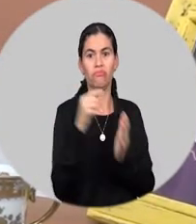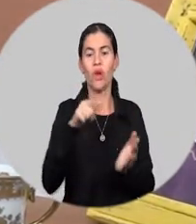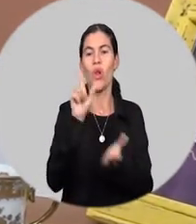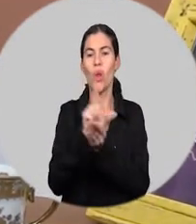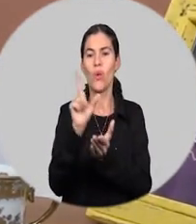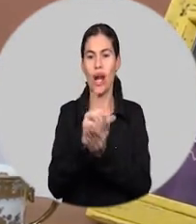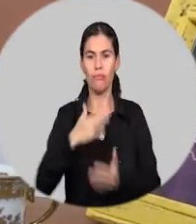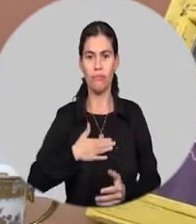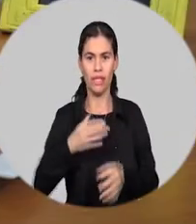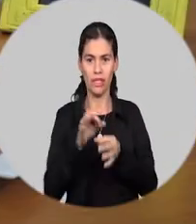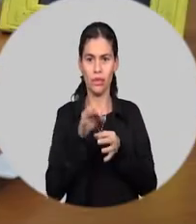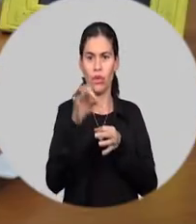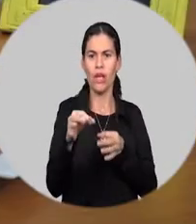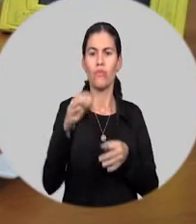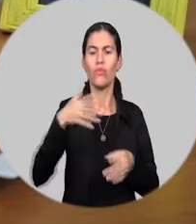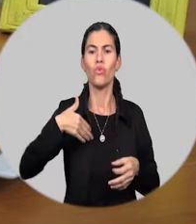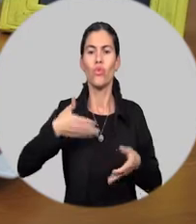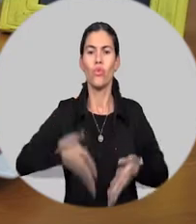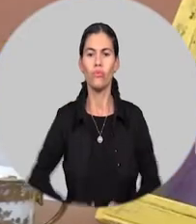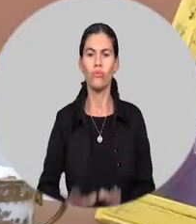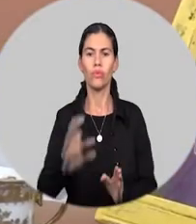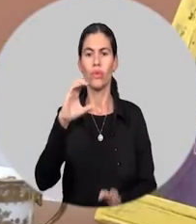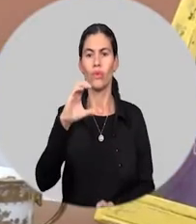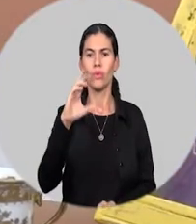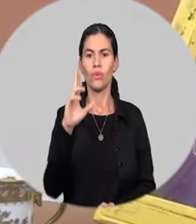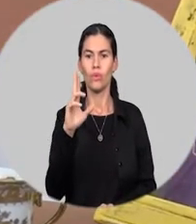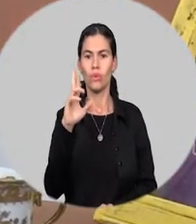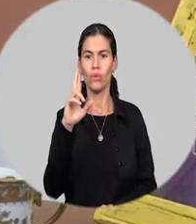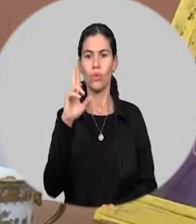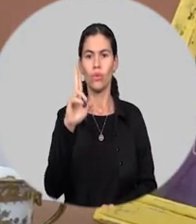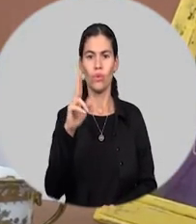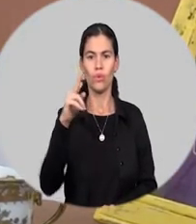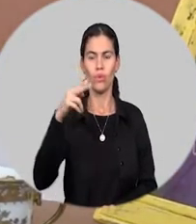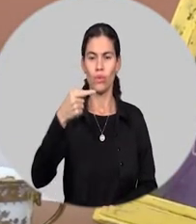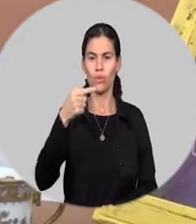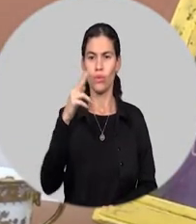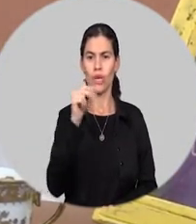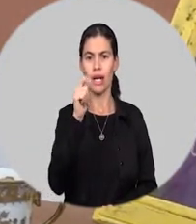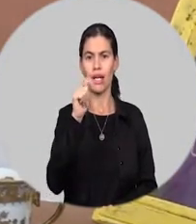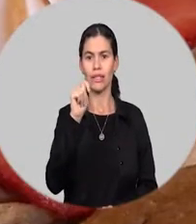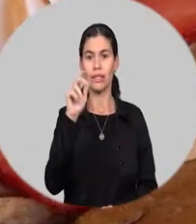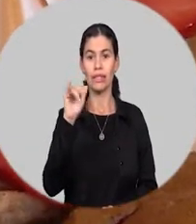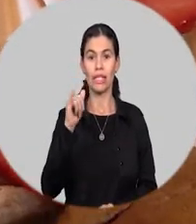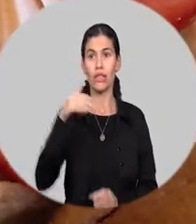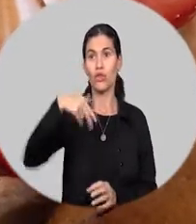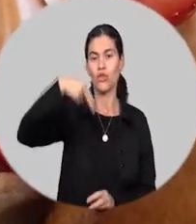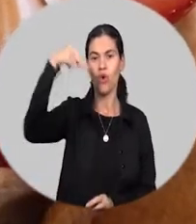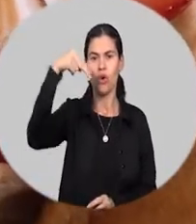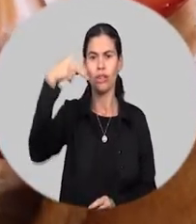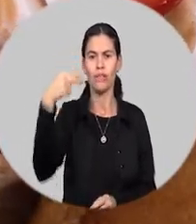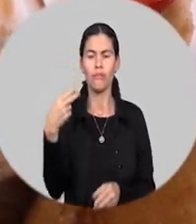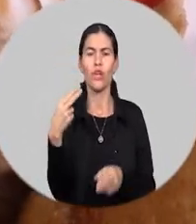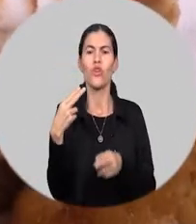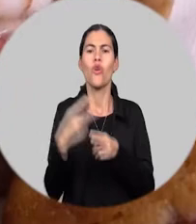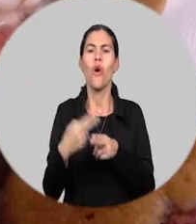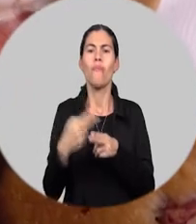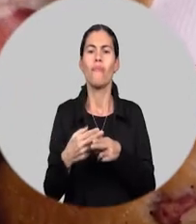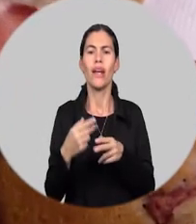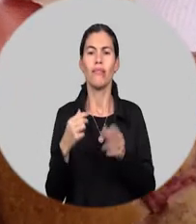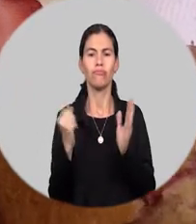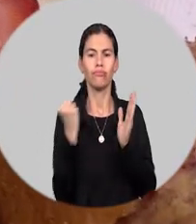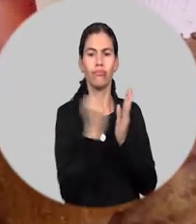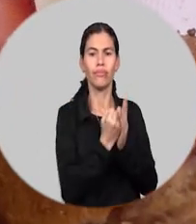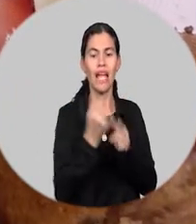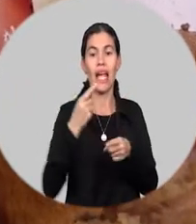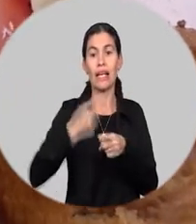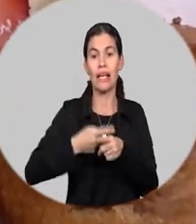ciudad, gracias a Dios, ¿verdad? Que soy de Curuguate, del norte del país, ¿verdad? La griega por el